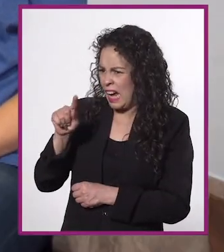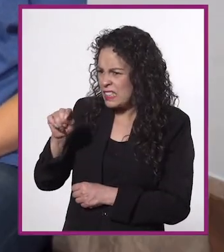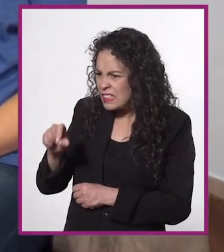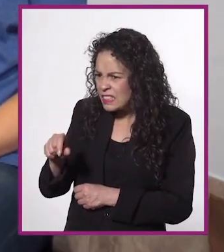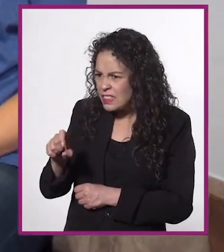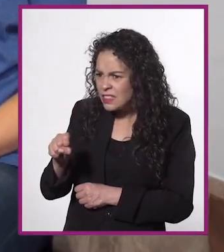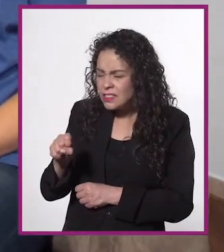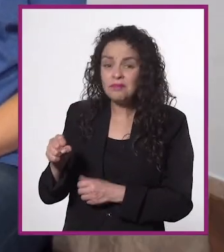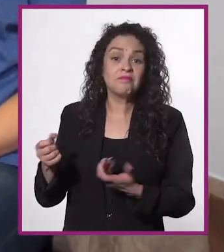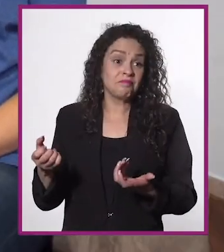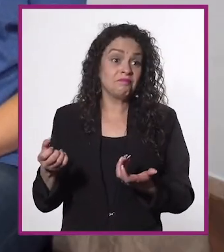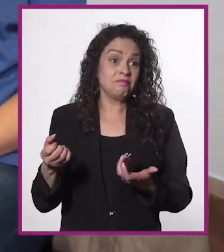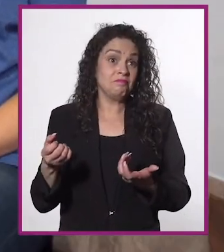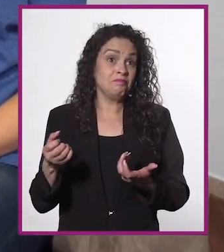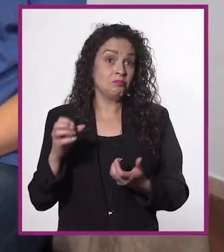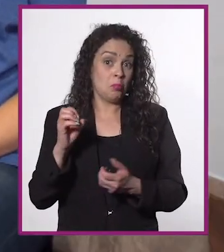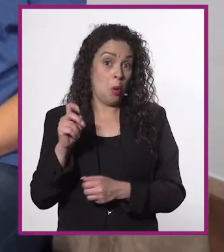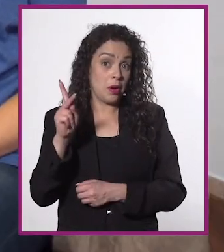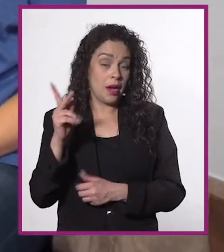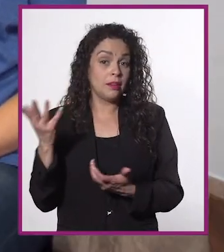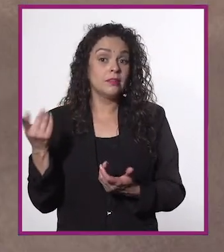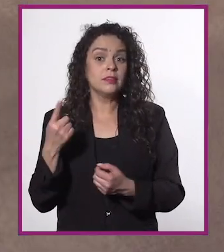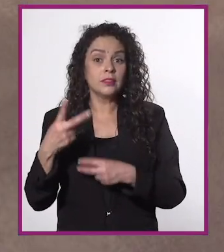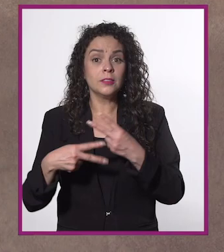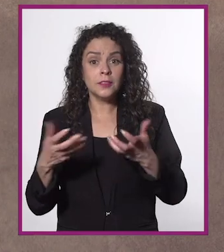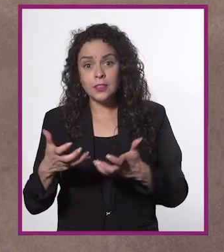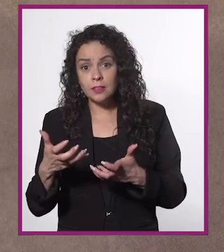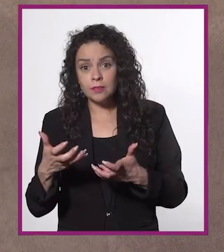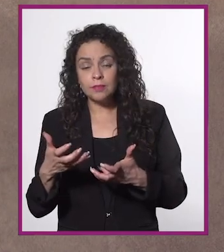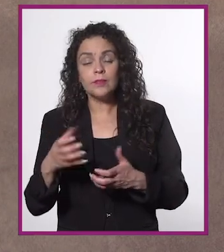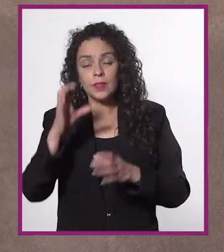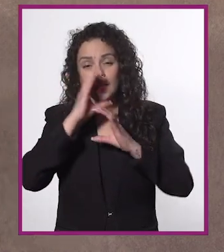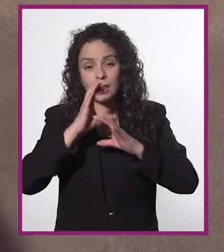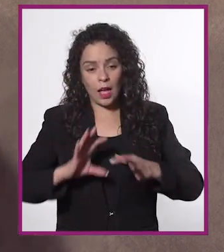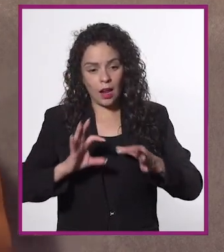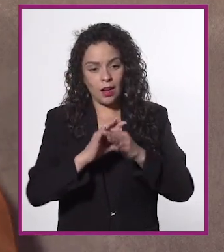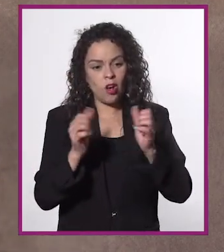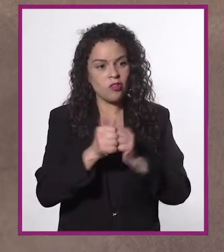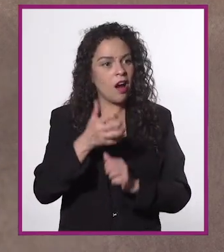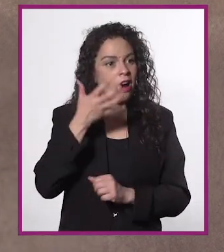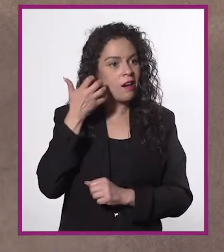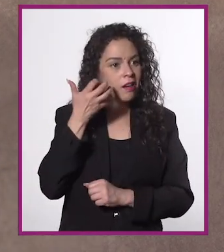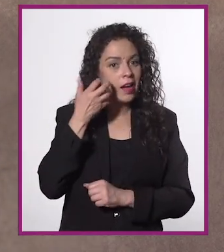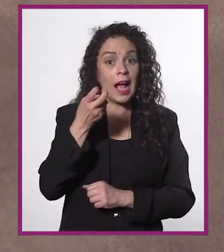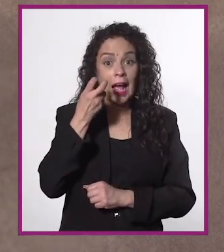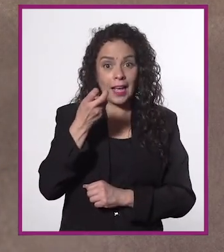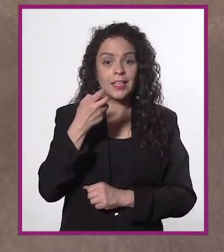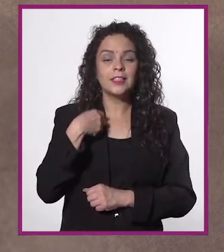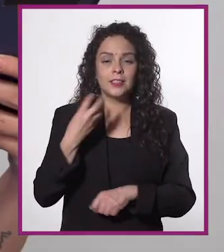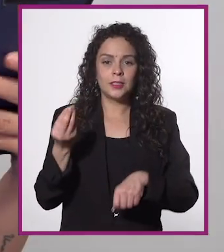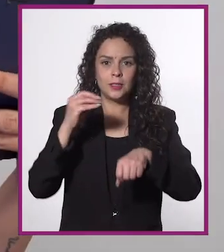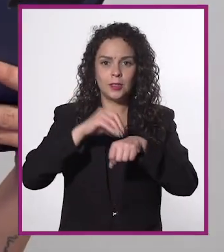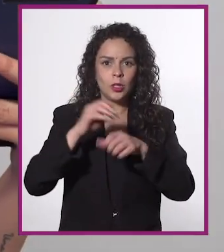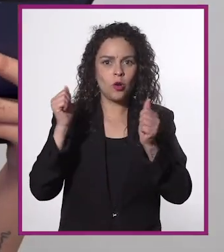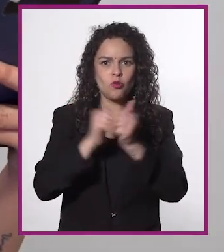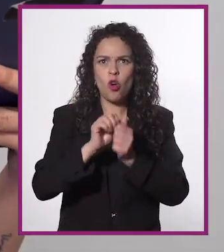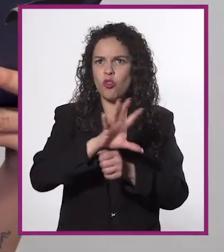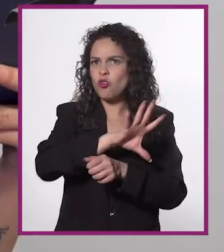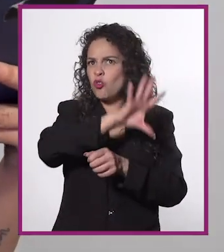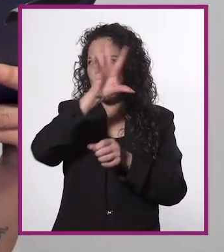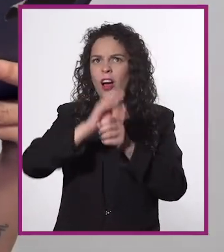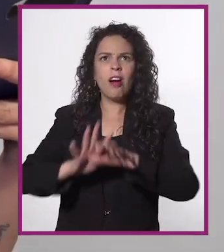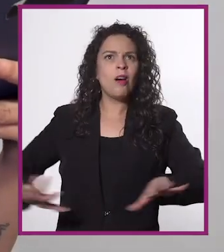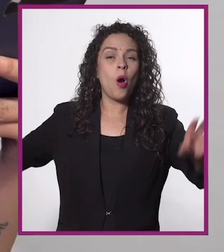entonces? Hice una lista de canciones relacionadas a gatos y voy a tocarlas con el escenario completamente oscuras. Mira.